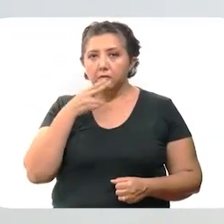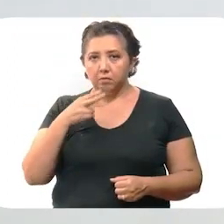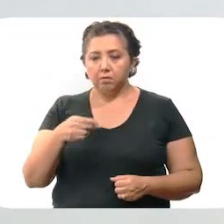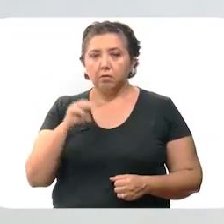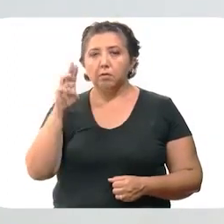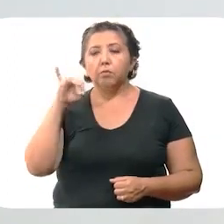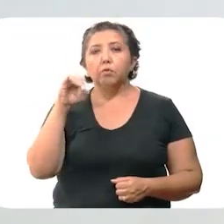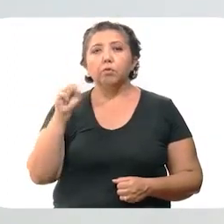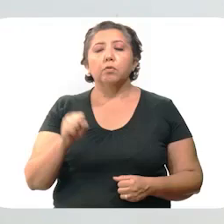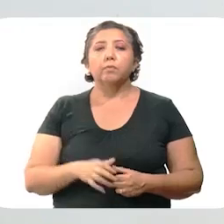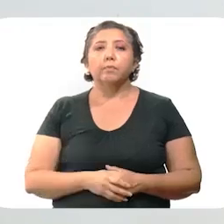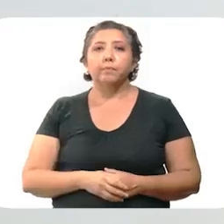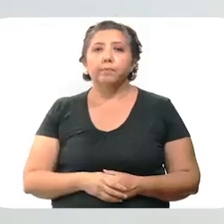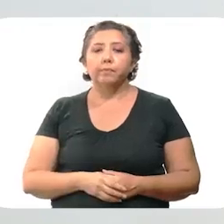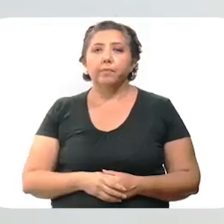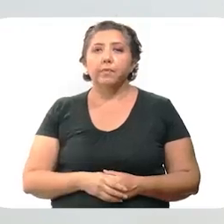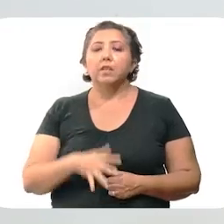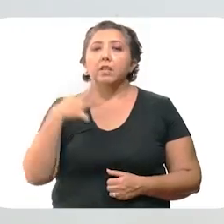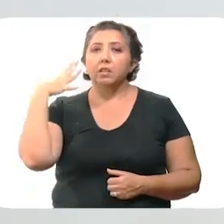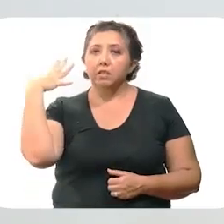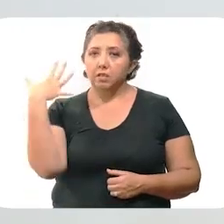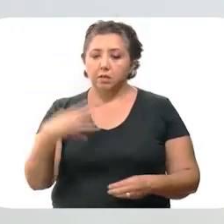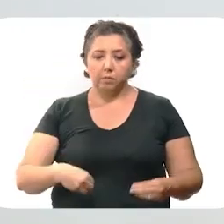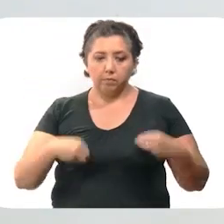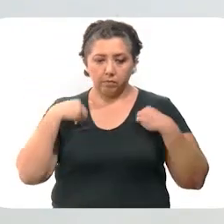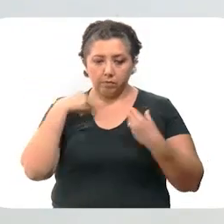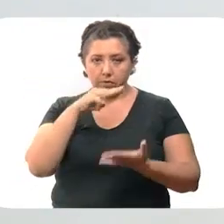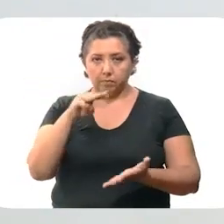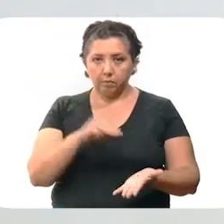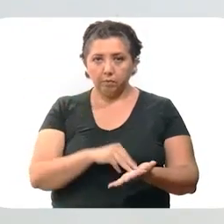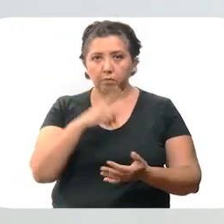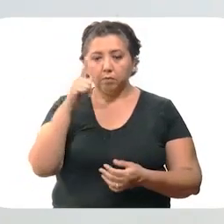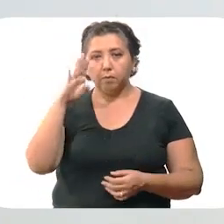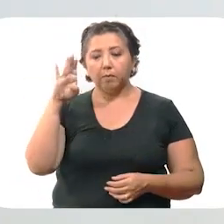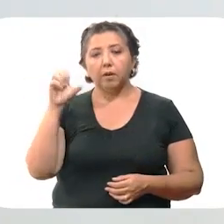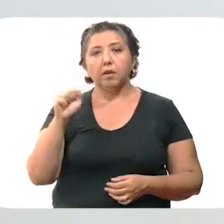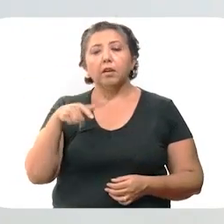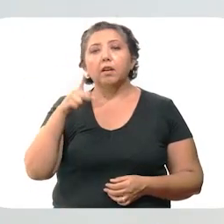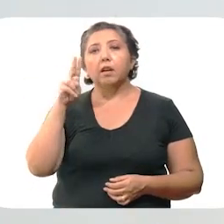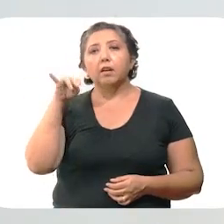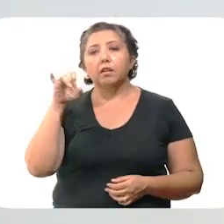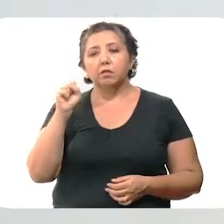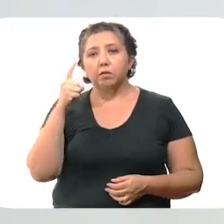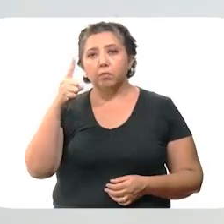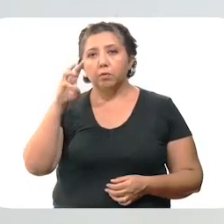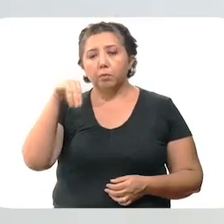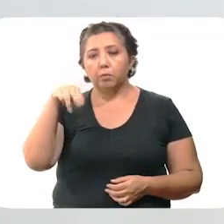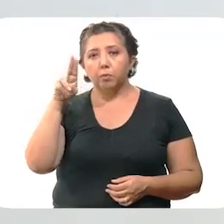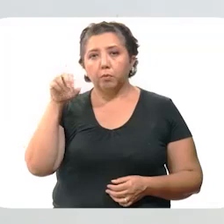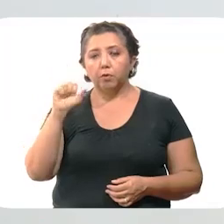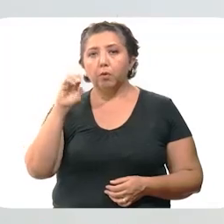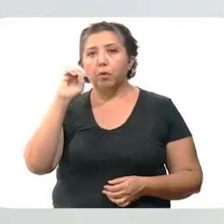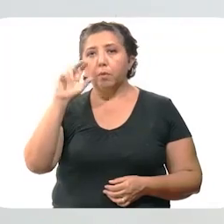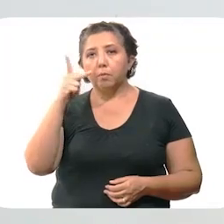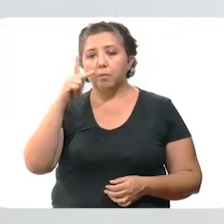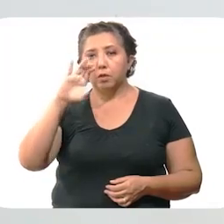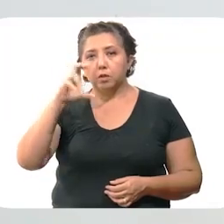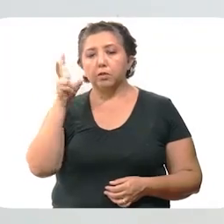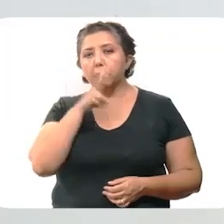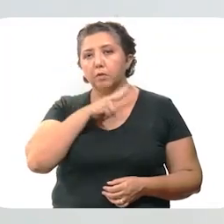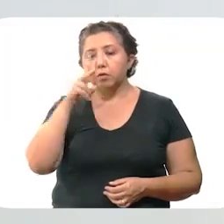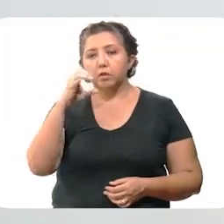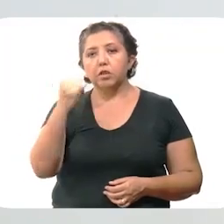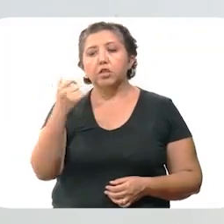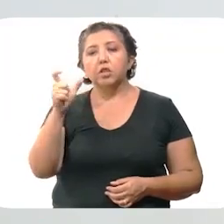e inmunosupresión. 5 residían en Mérida, 1 en Baca, 1 en Canacín, 1 en Muna, 1 en Opichén, 1 en Valladolid y